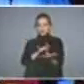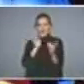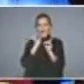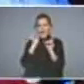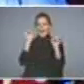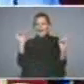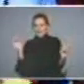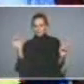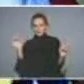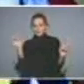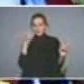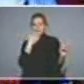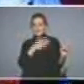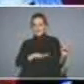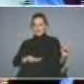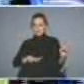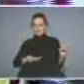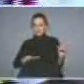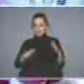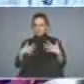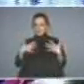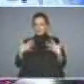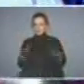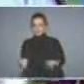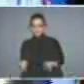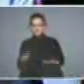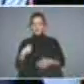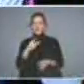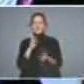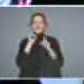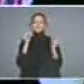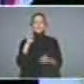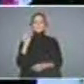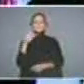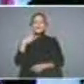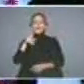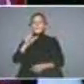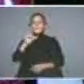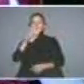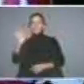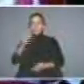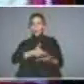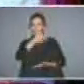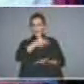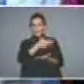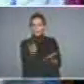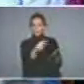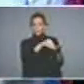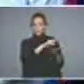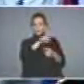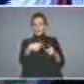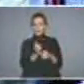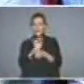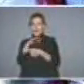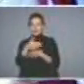de niños que están asustados. El caso, sin más, de Pablito, que salió en la prensa y puso la carta que salió a nivel nacional.